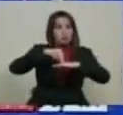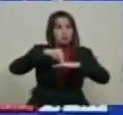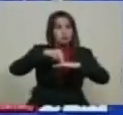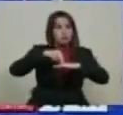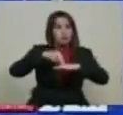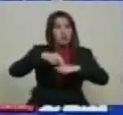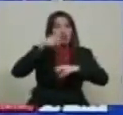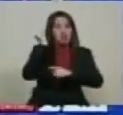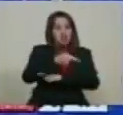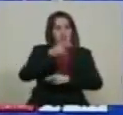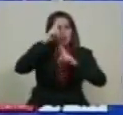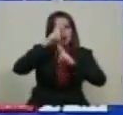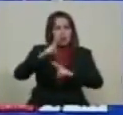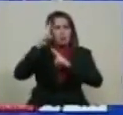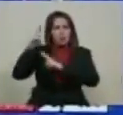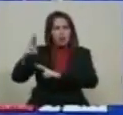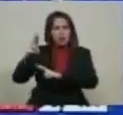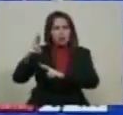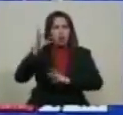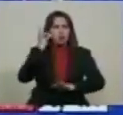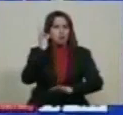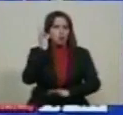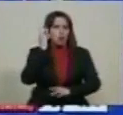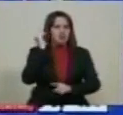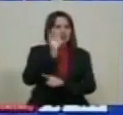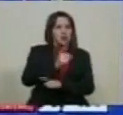del respeto, del amor.